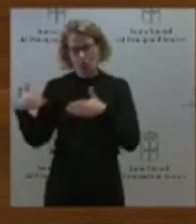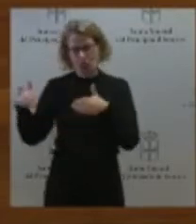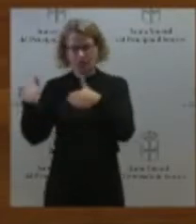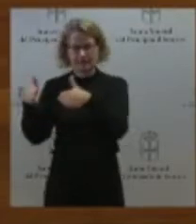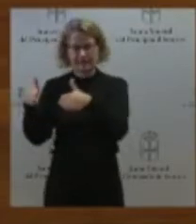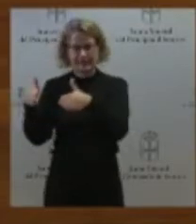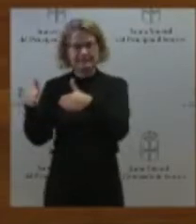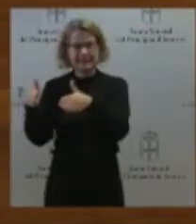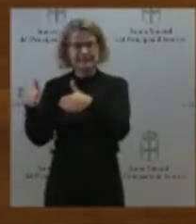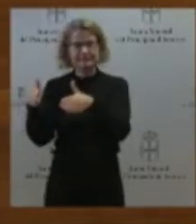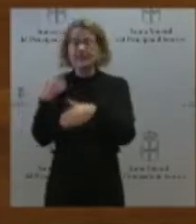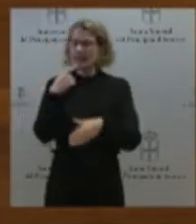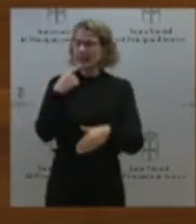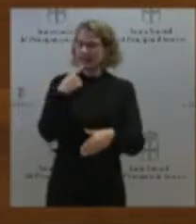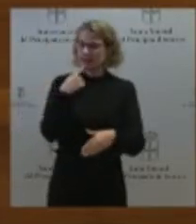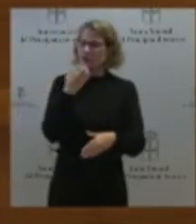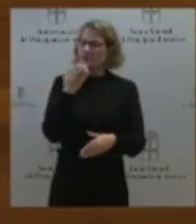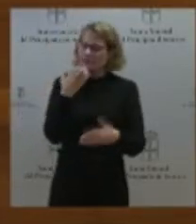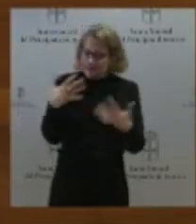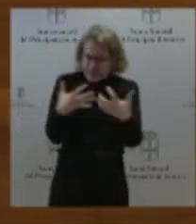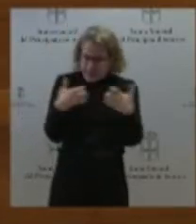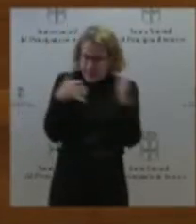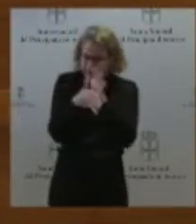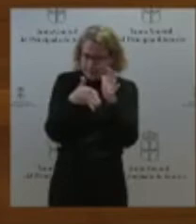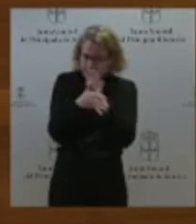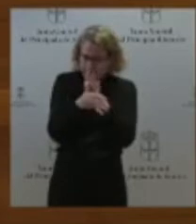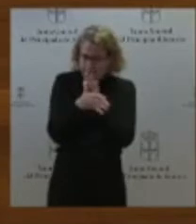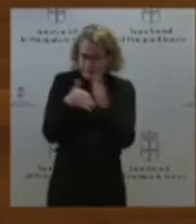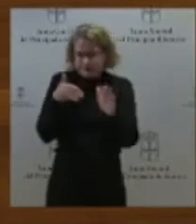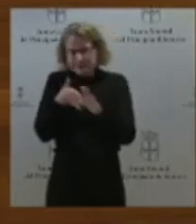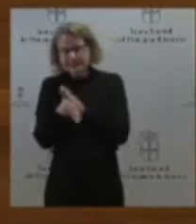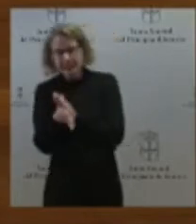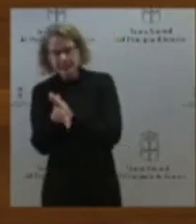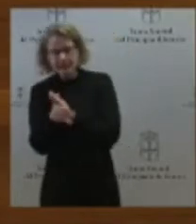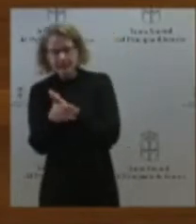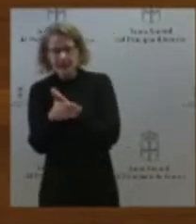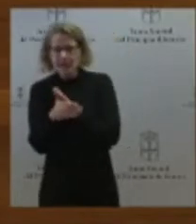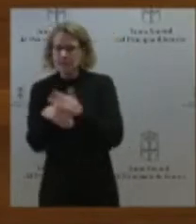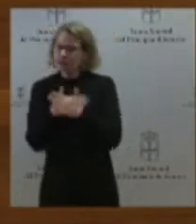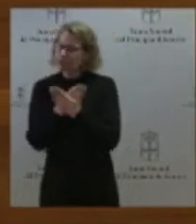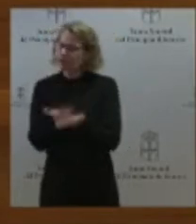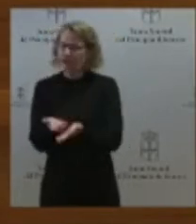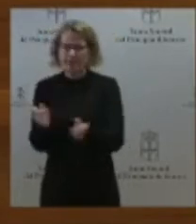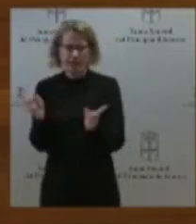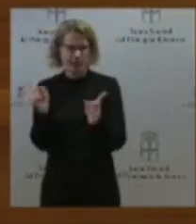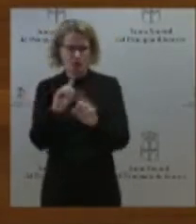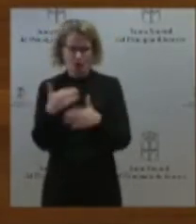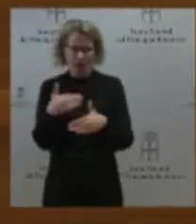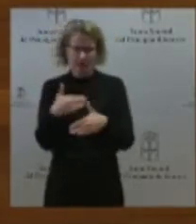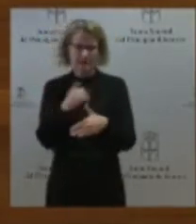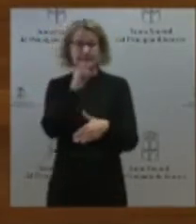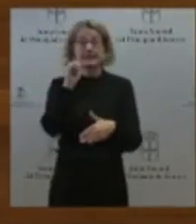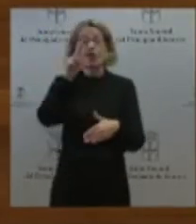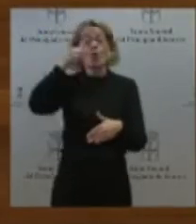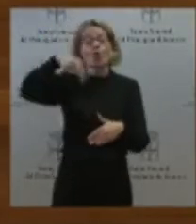desconfiar. Esta advertencia de Juan Benet sirve para recordar que cuando definimos algo nos obligamos a